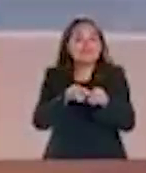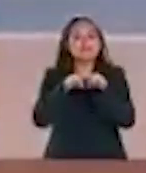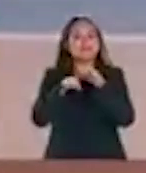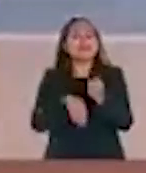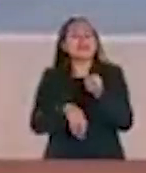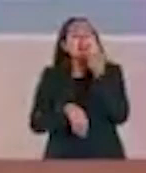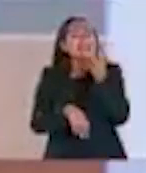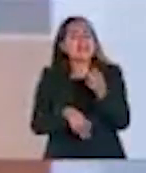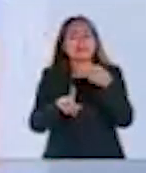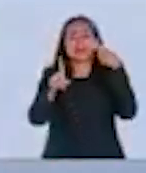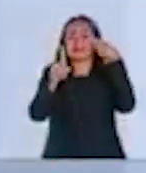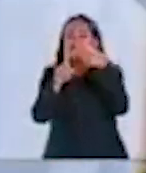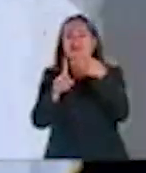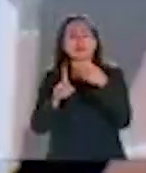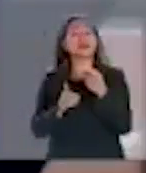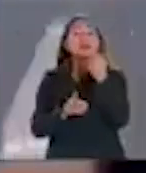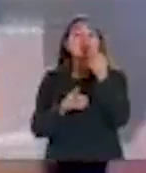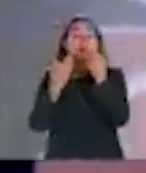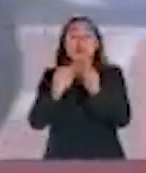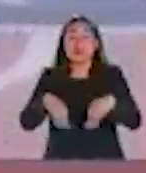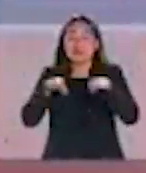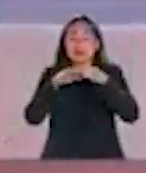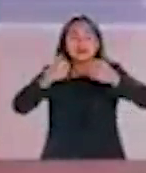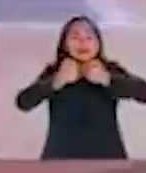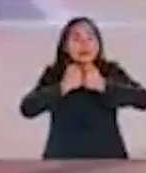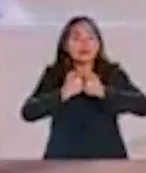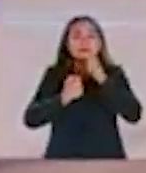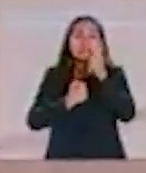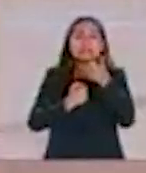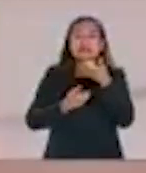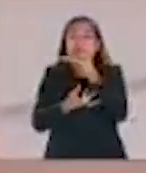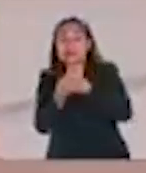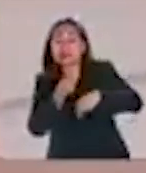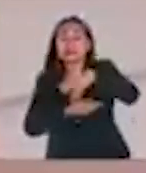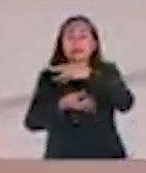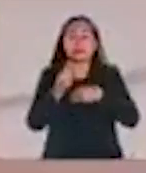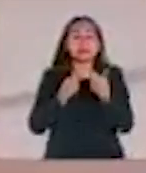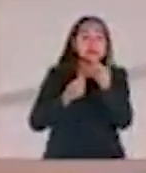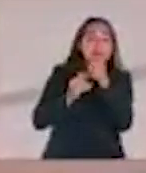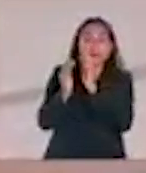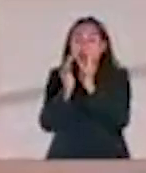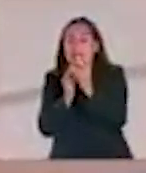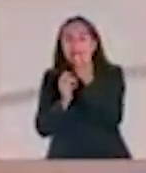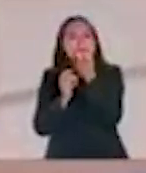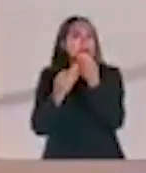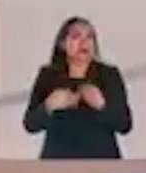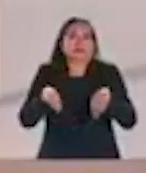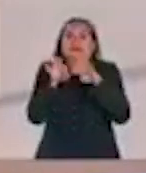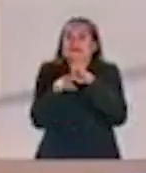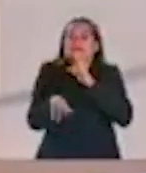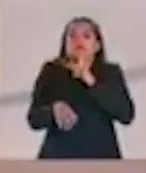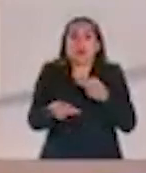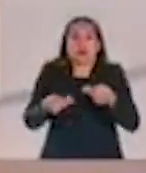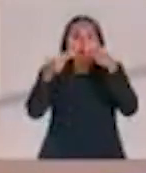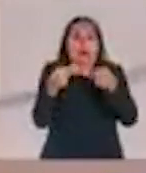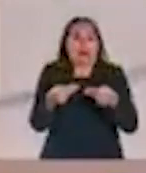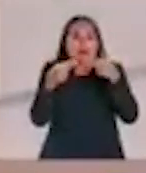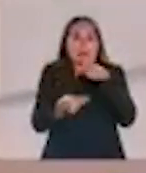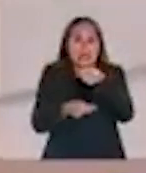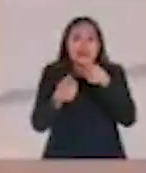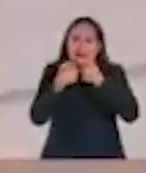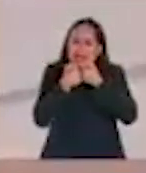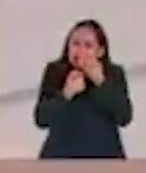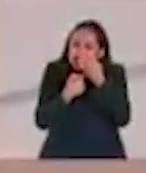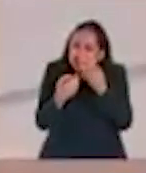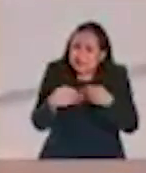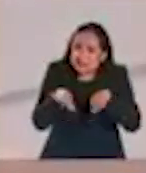méxico es la frontera uno de los espacios de mayores esfuerzos y de mayor capacidad de emprender es la frontera el centro tiene